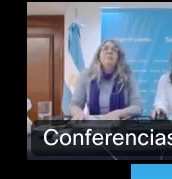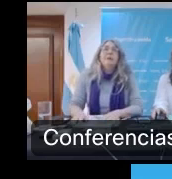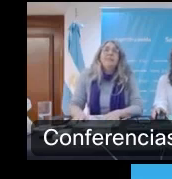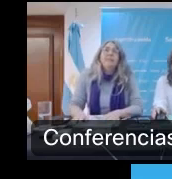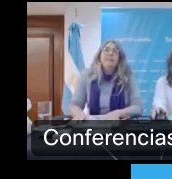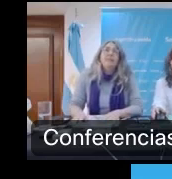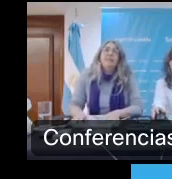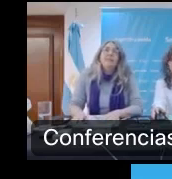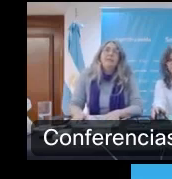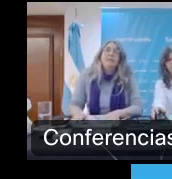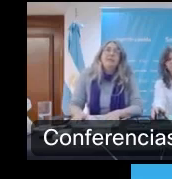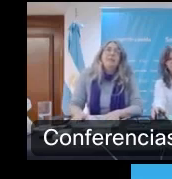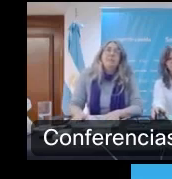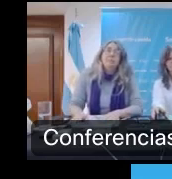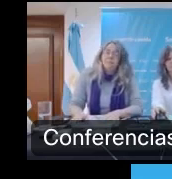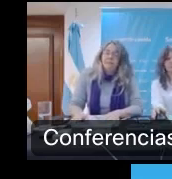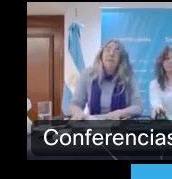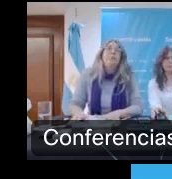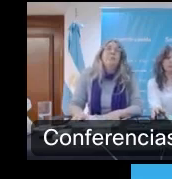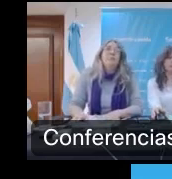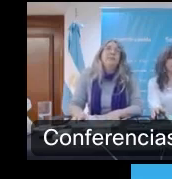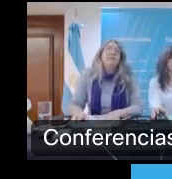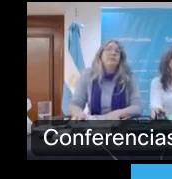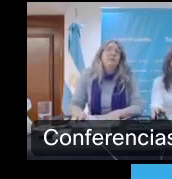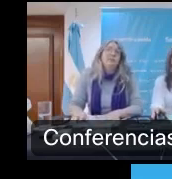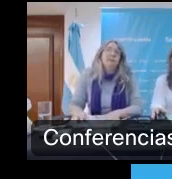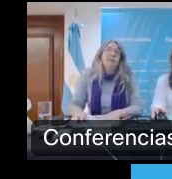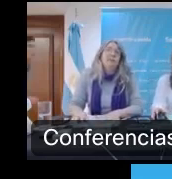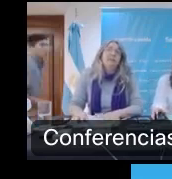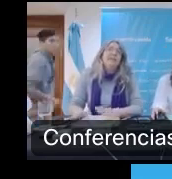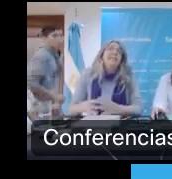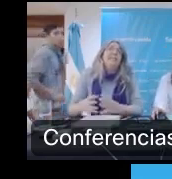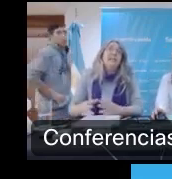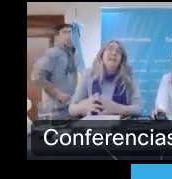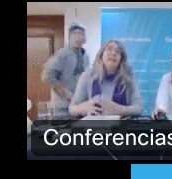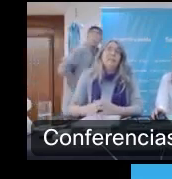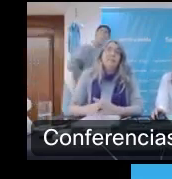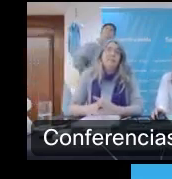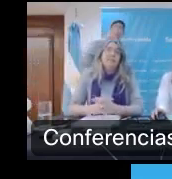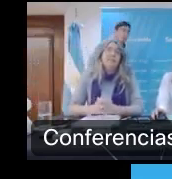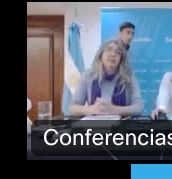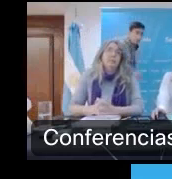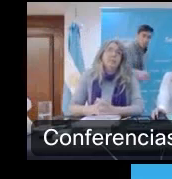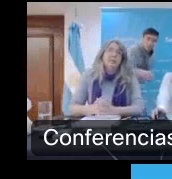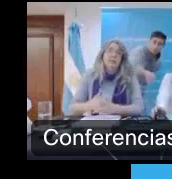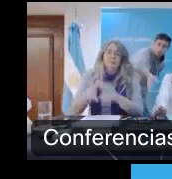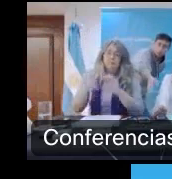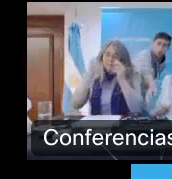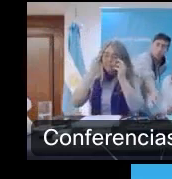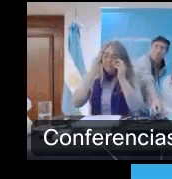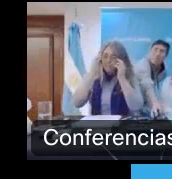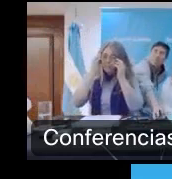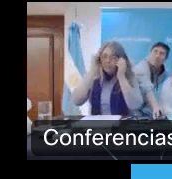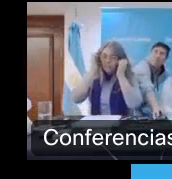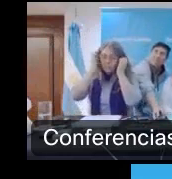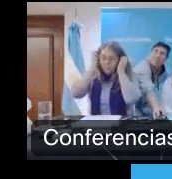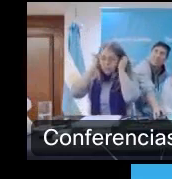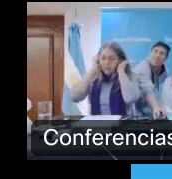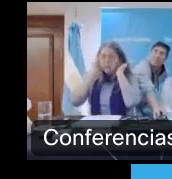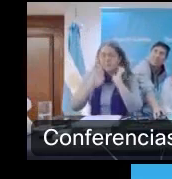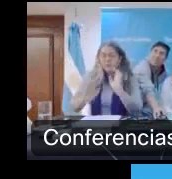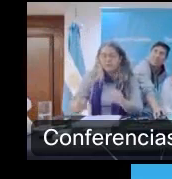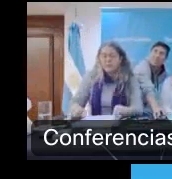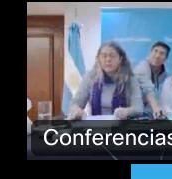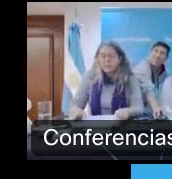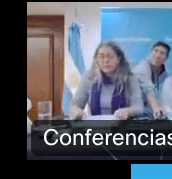son parte de las problemáticas de salud mental, las integra las problemáticas de salud mental. Por otro